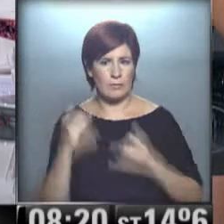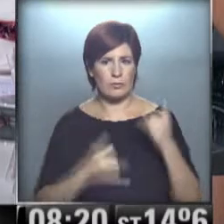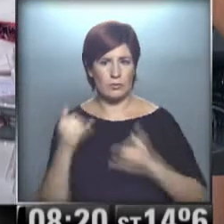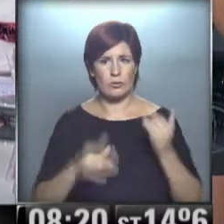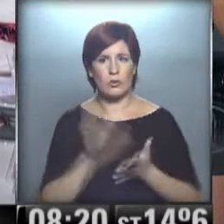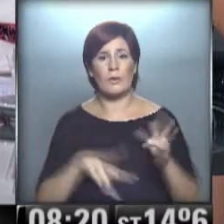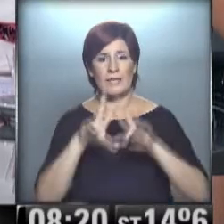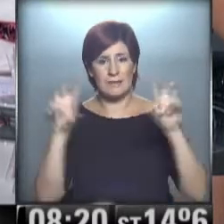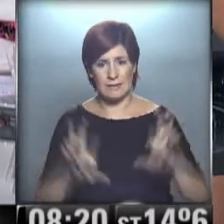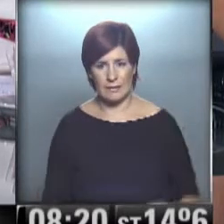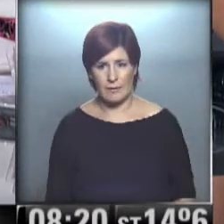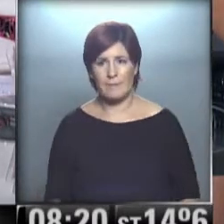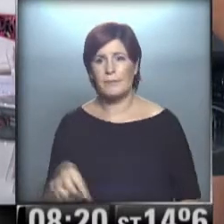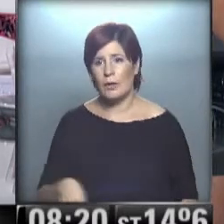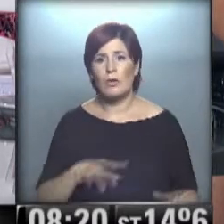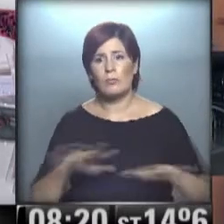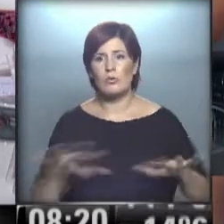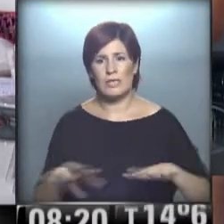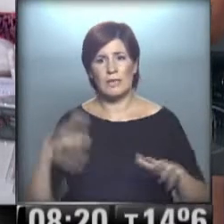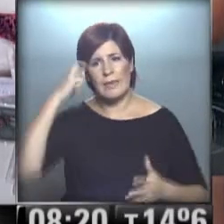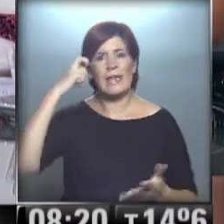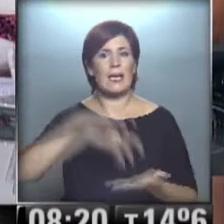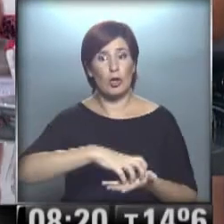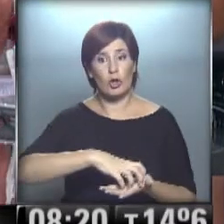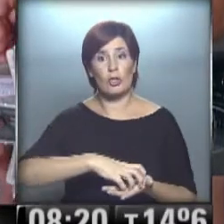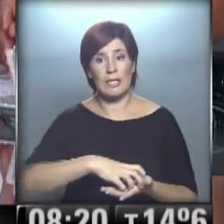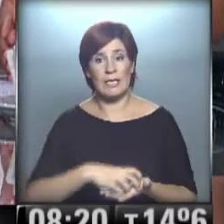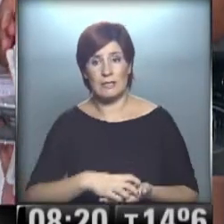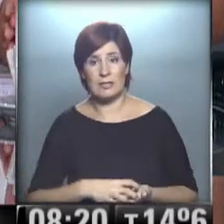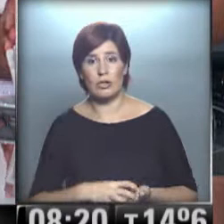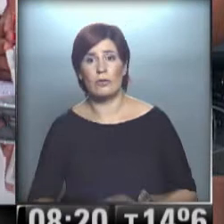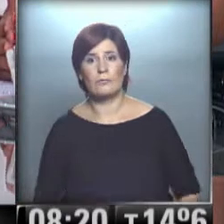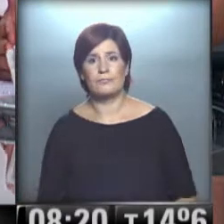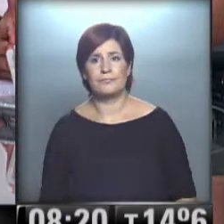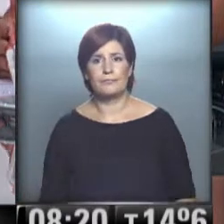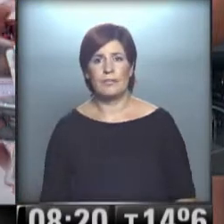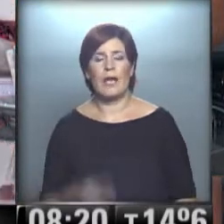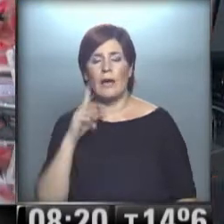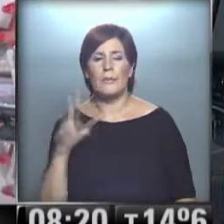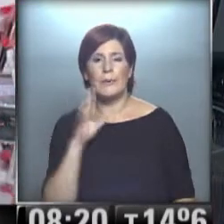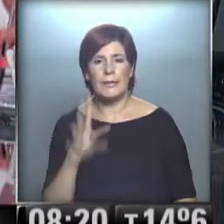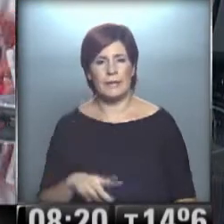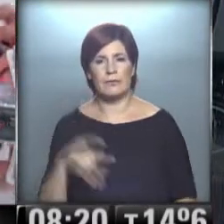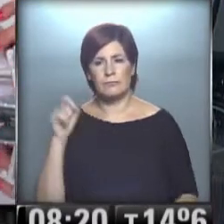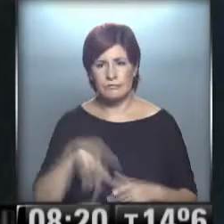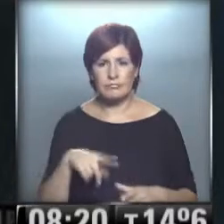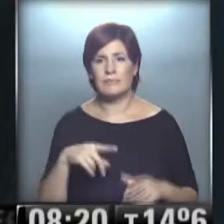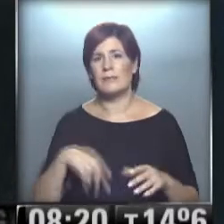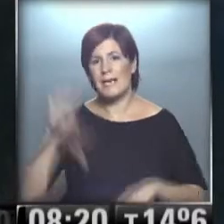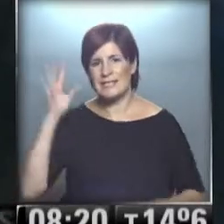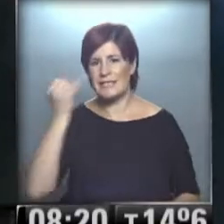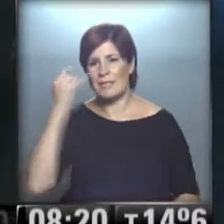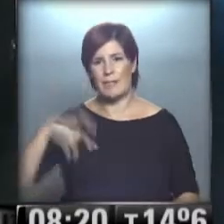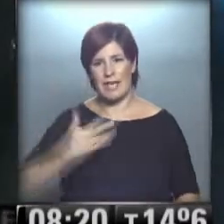y mucha actividad esta semana en el congreso nacional fernando fraquelli con todos los detalles y vamos a hablar en particular del pf buen